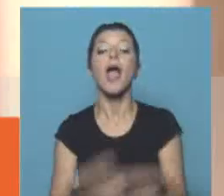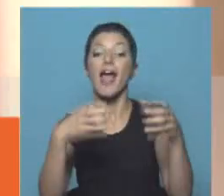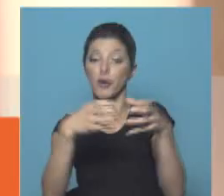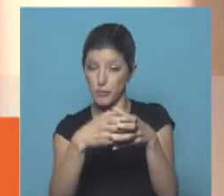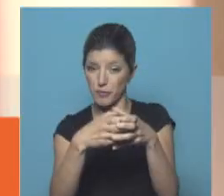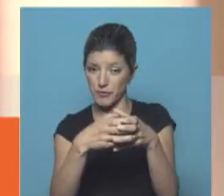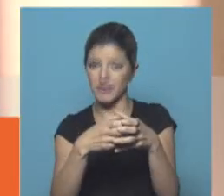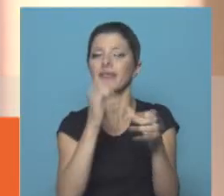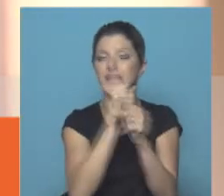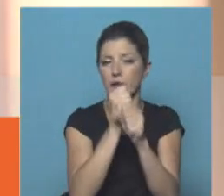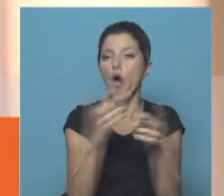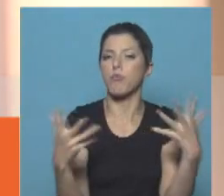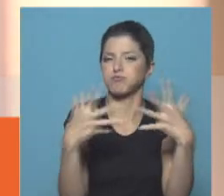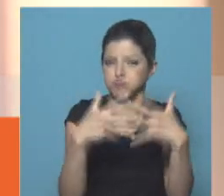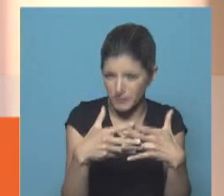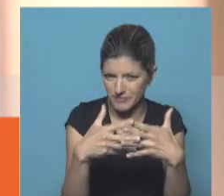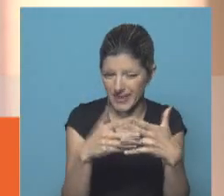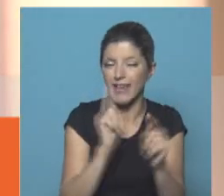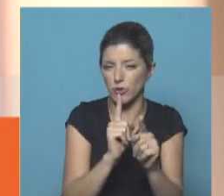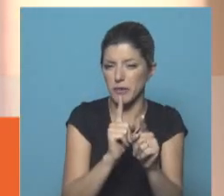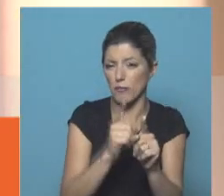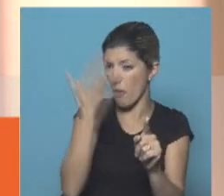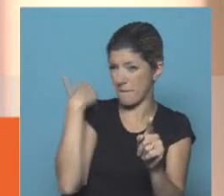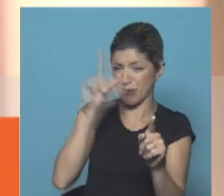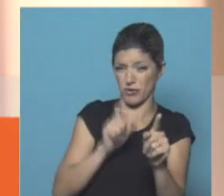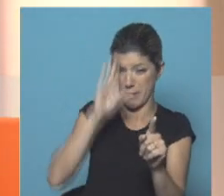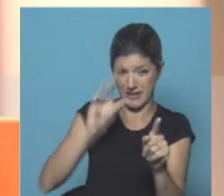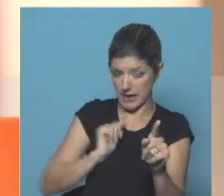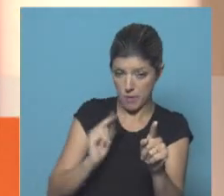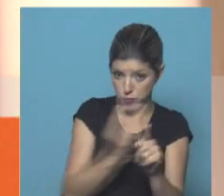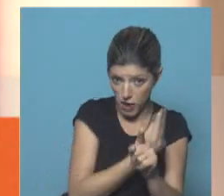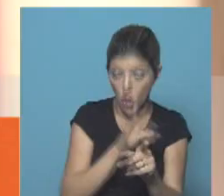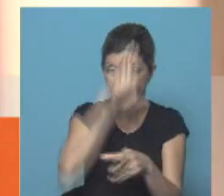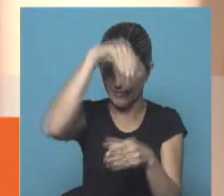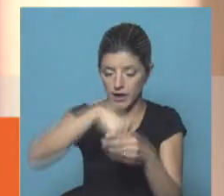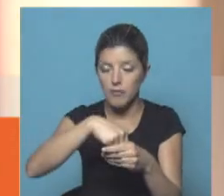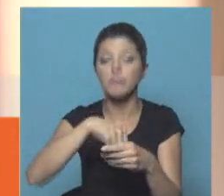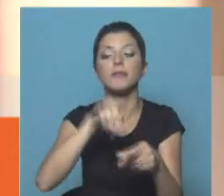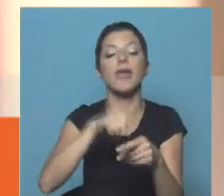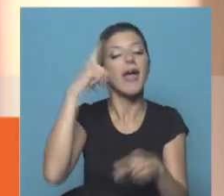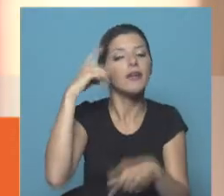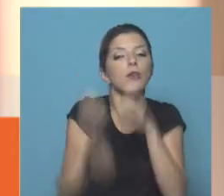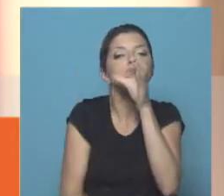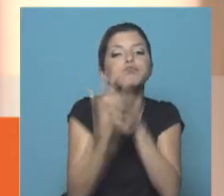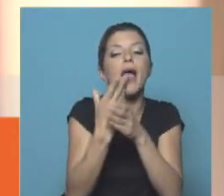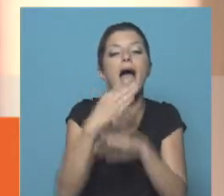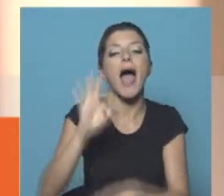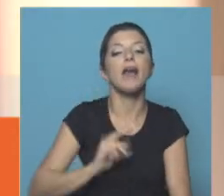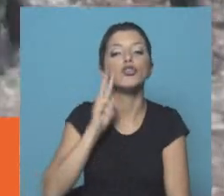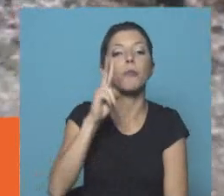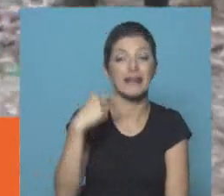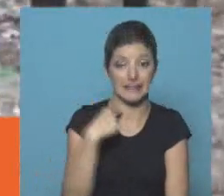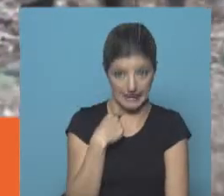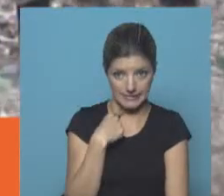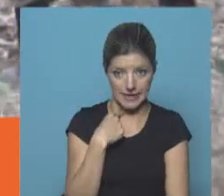estos militares que resultaron muertos en este atentado, fue creada en el año 2013, justamente para combatir al Ejército